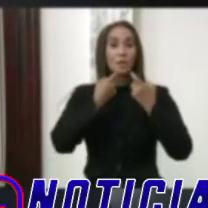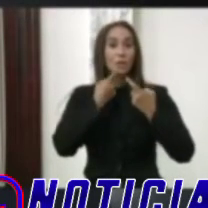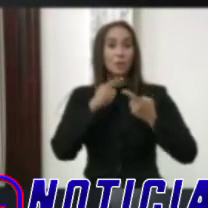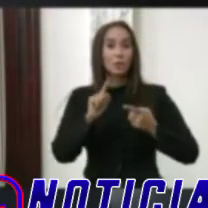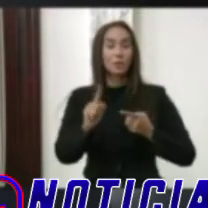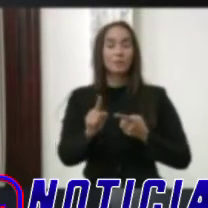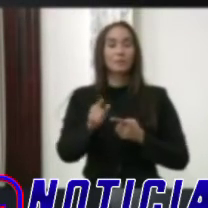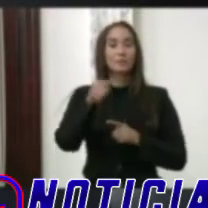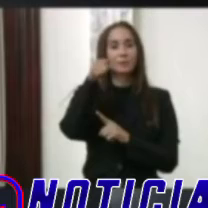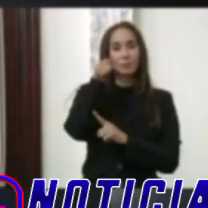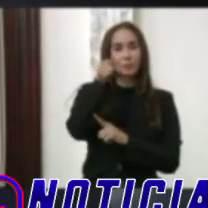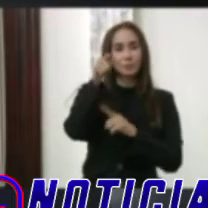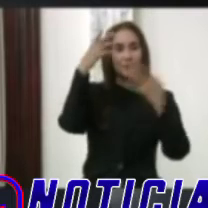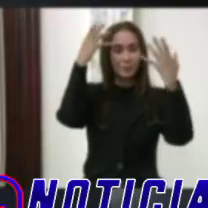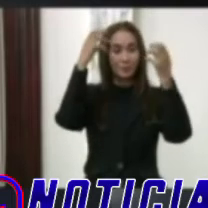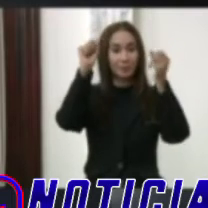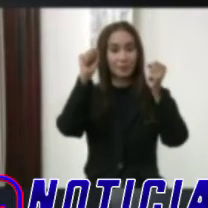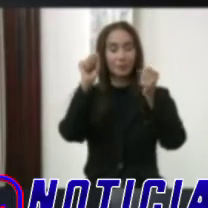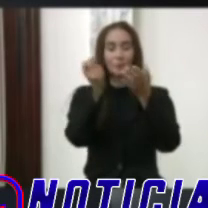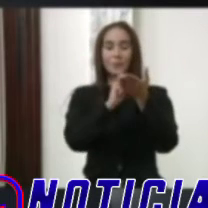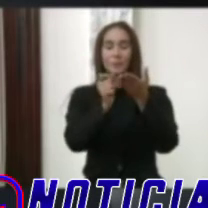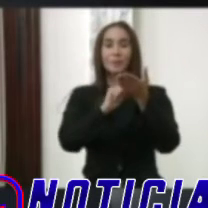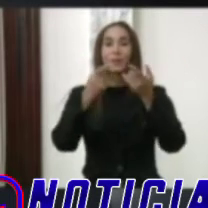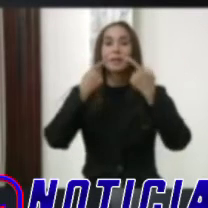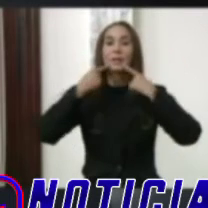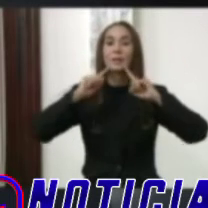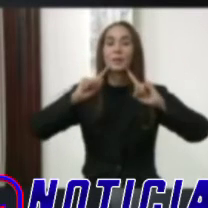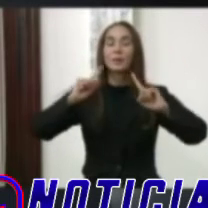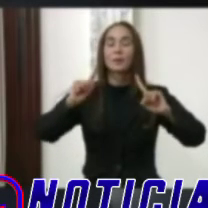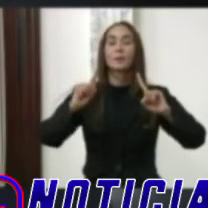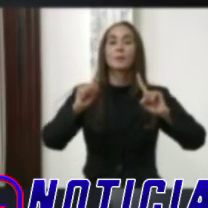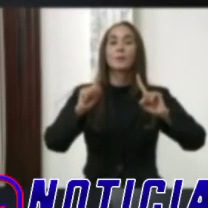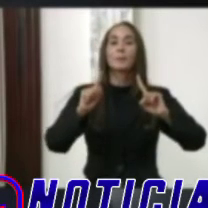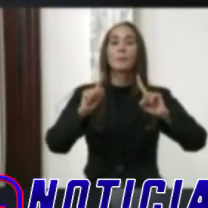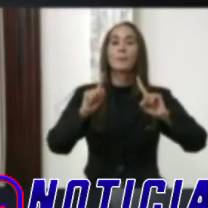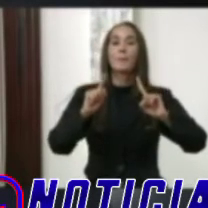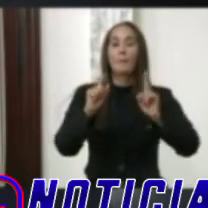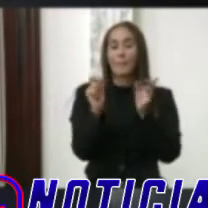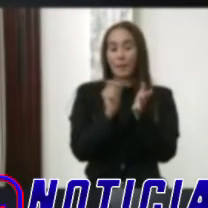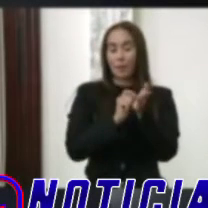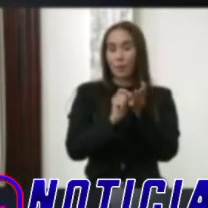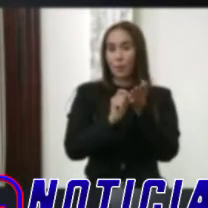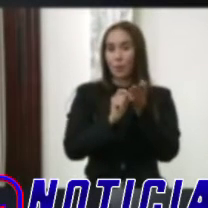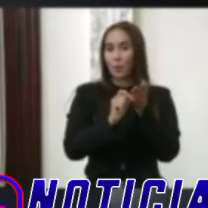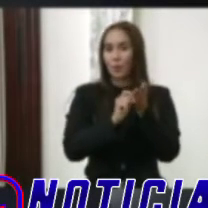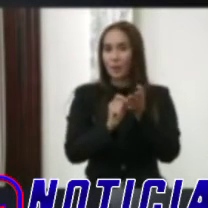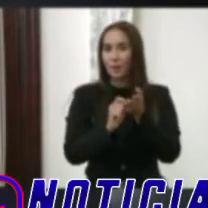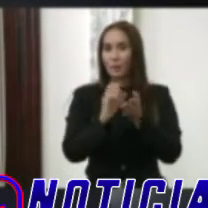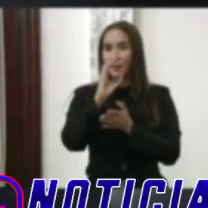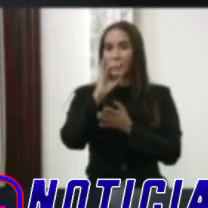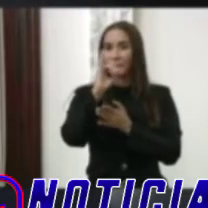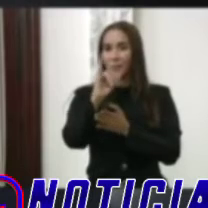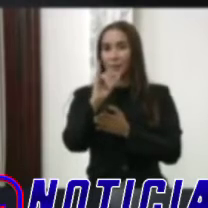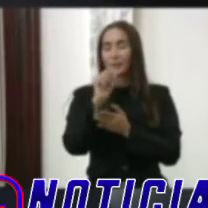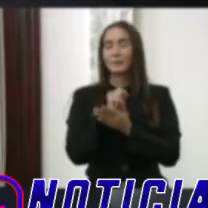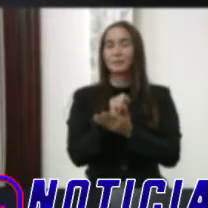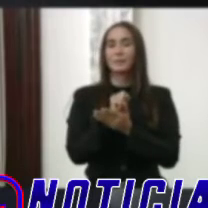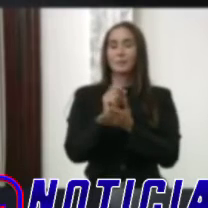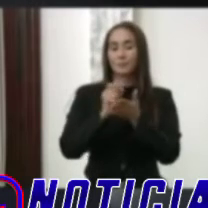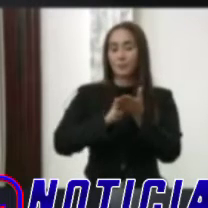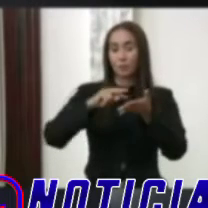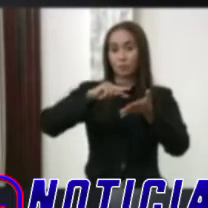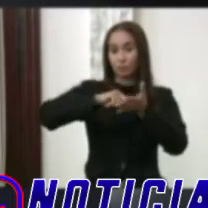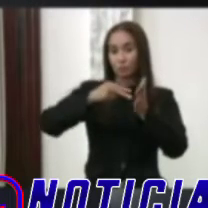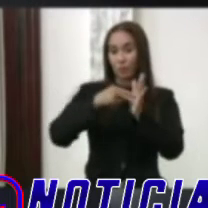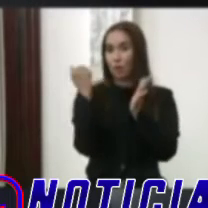recalcar que usted va a firmar estas declaraciones con los Lápices Inmortales de la CIP, que son un símbolo de nuestra